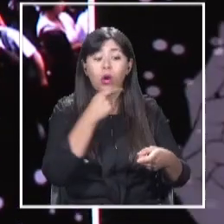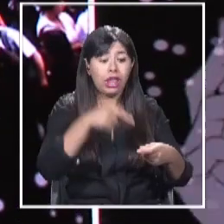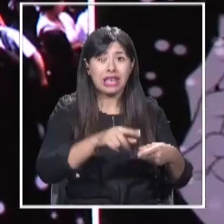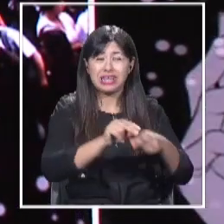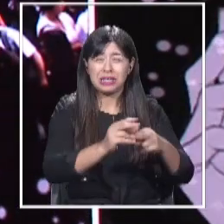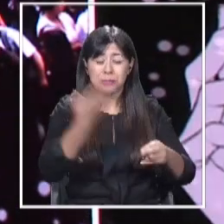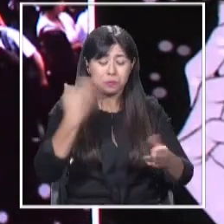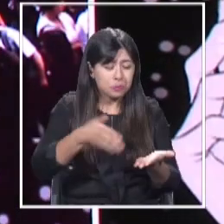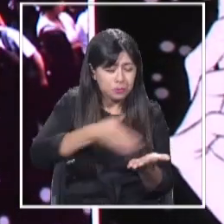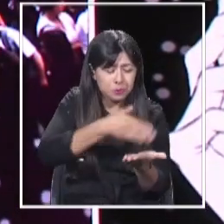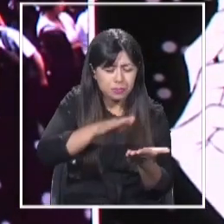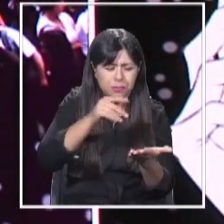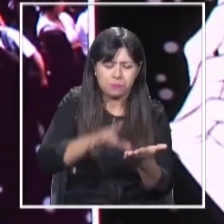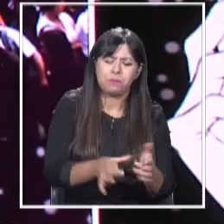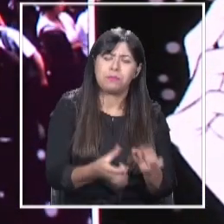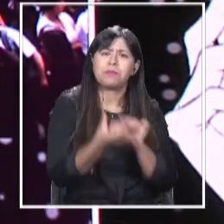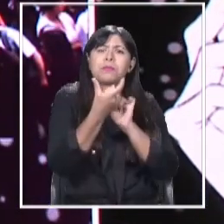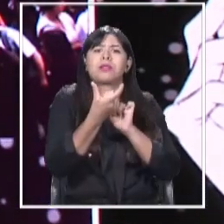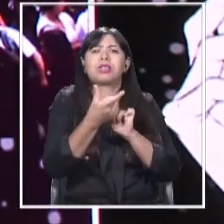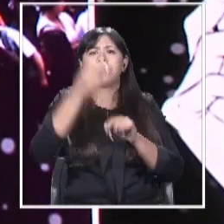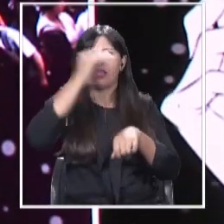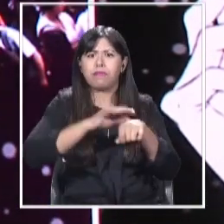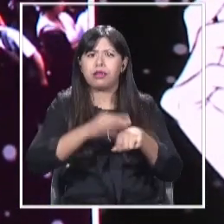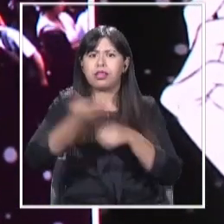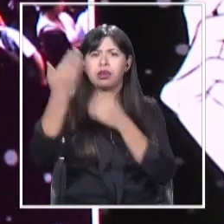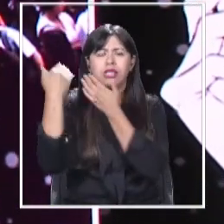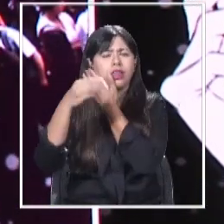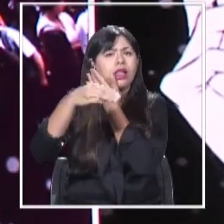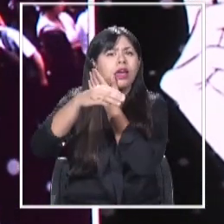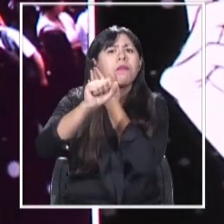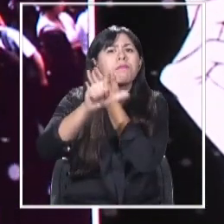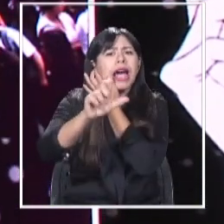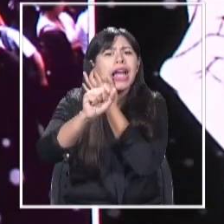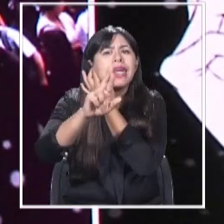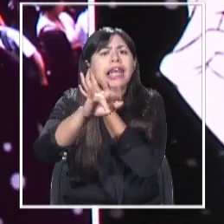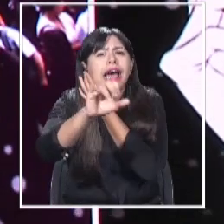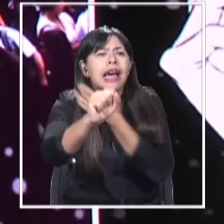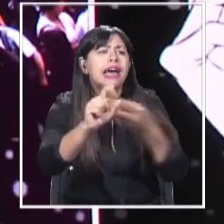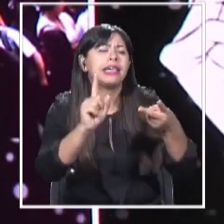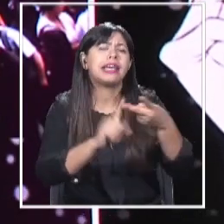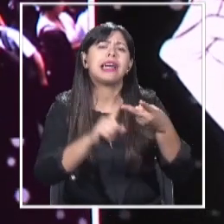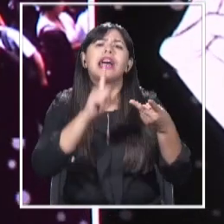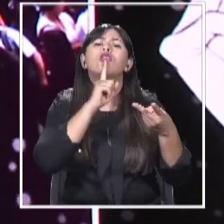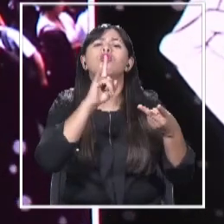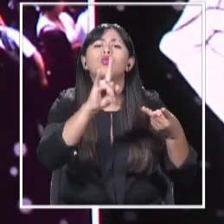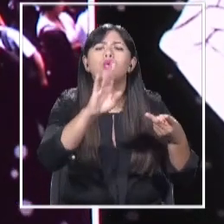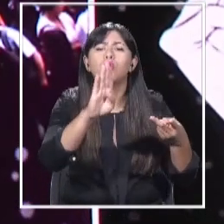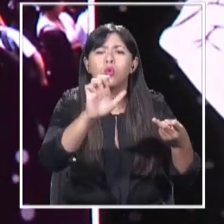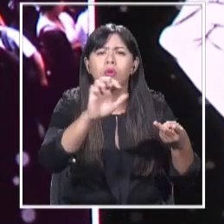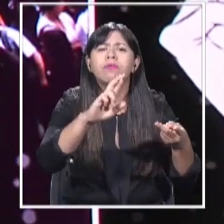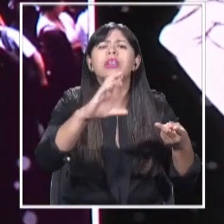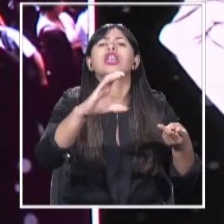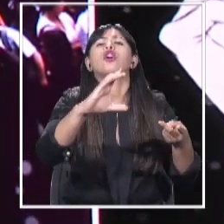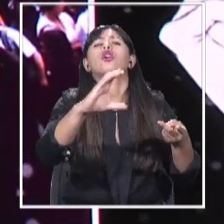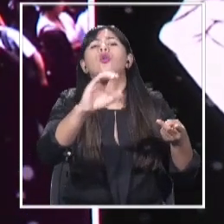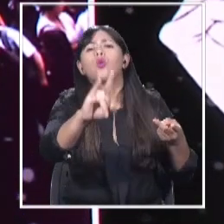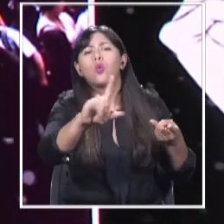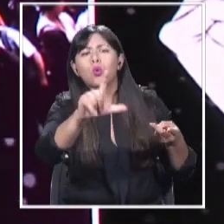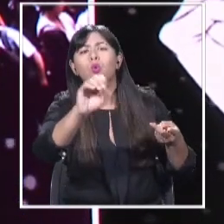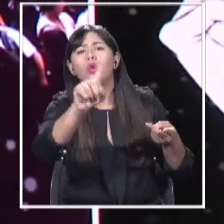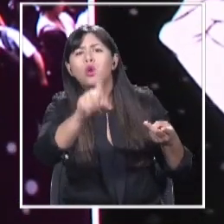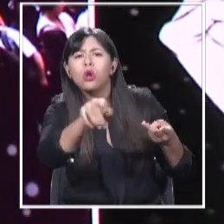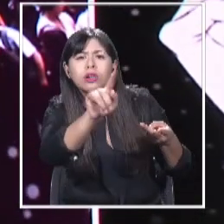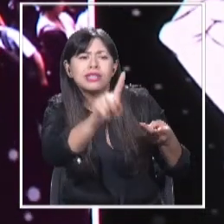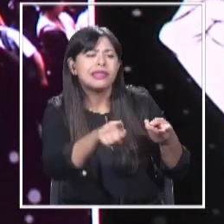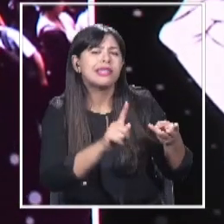de grandes enfermedades como la malaria, la tuberculosis, la rubeola, la fiebre